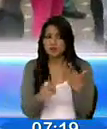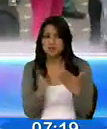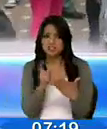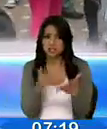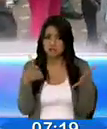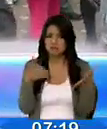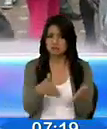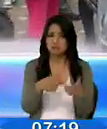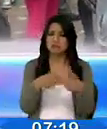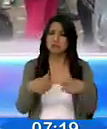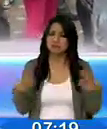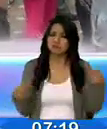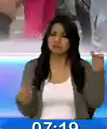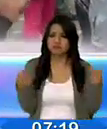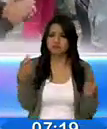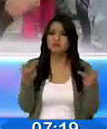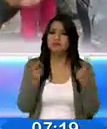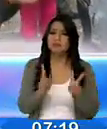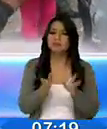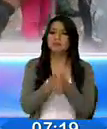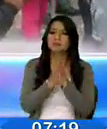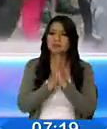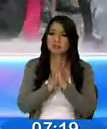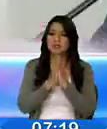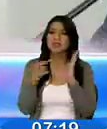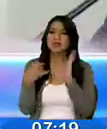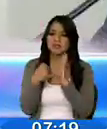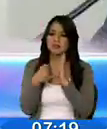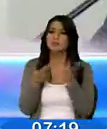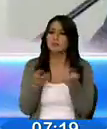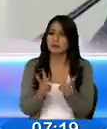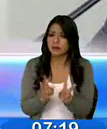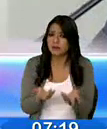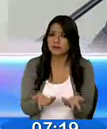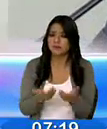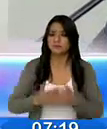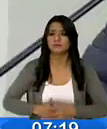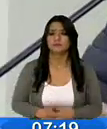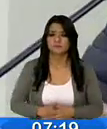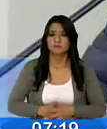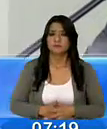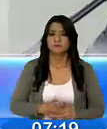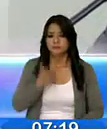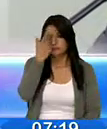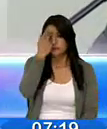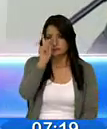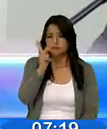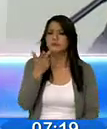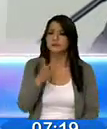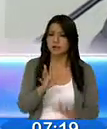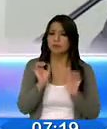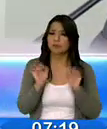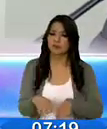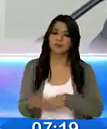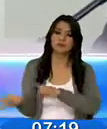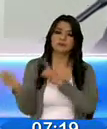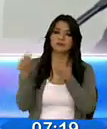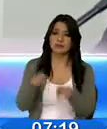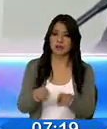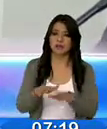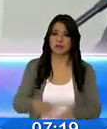al transporte pesado y también la solicitud del IVA. Existe la decisión ya tomada de que puedan desplazarse acá a